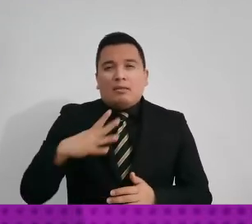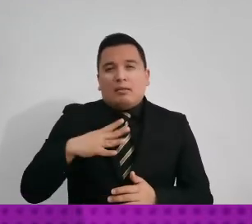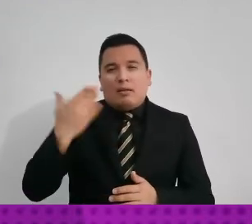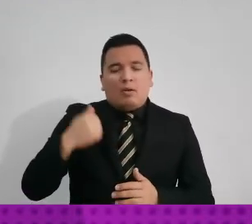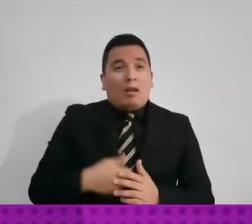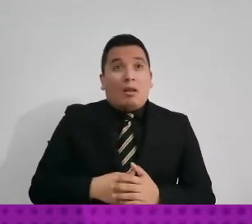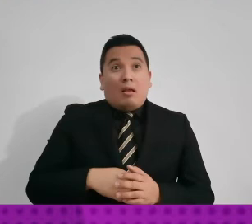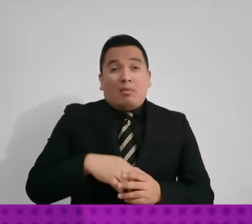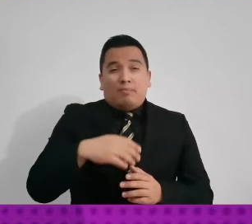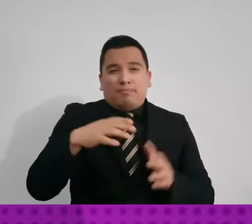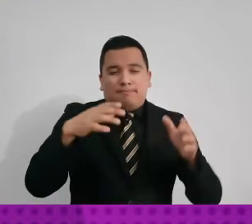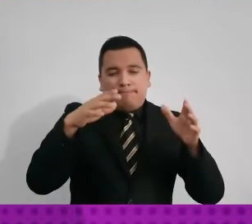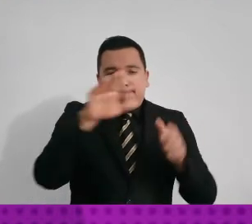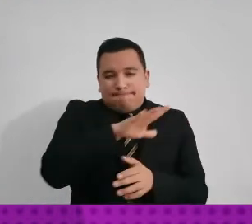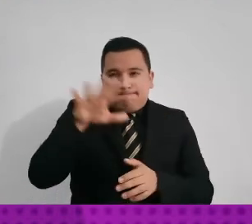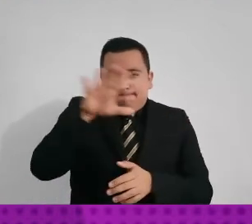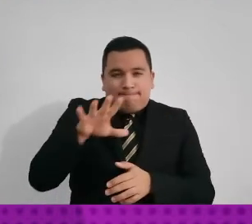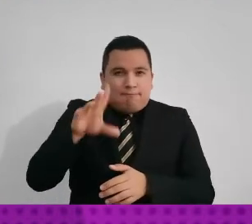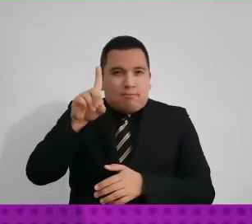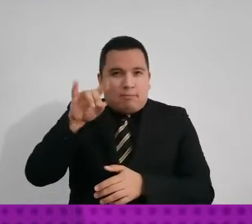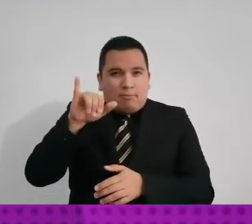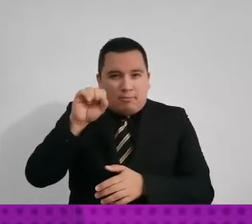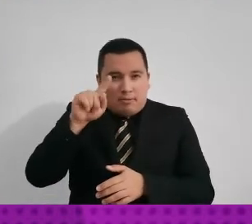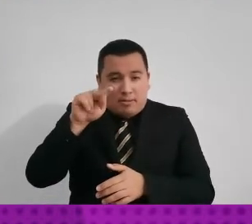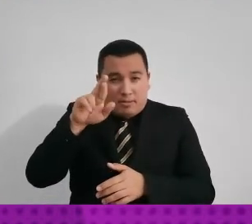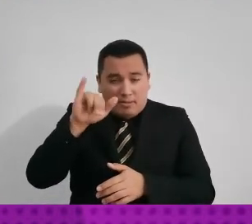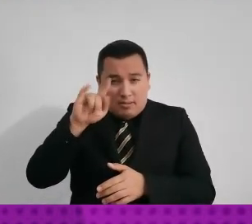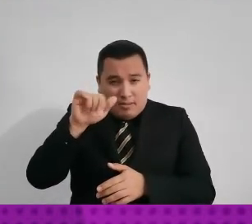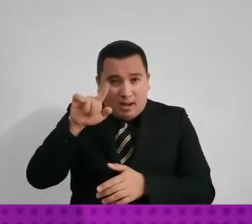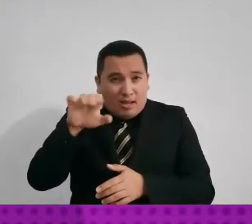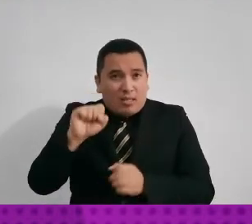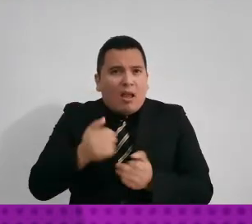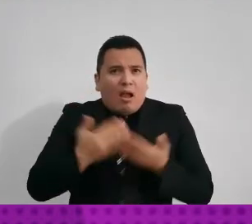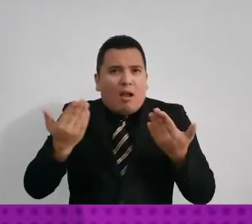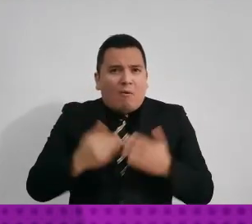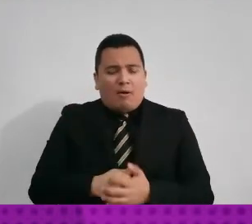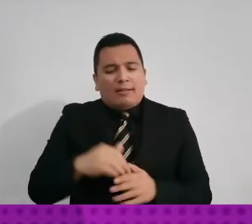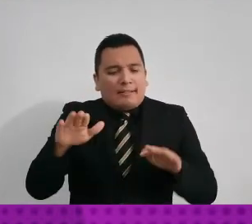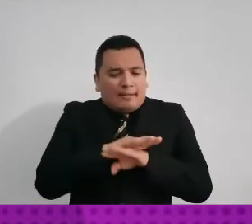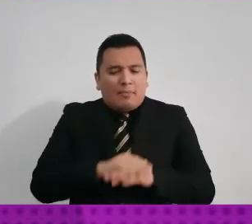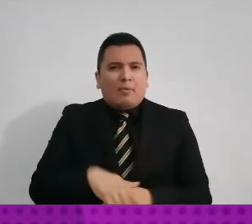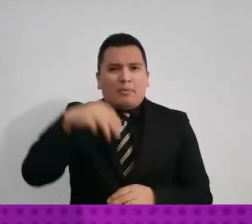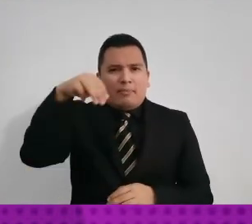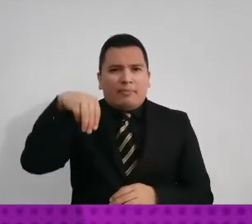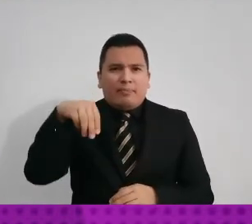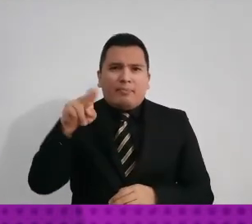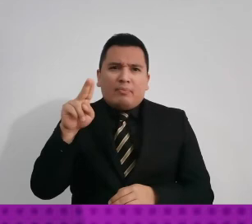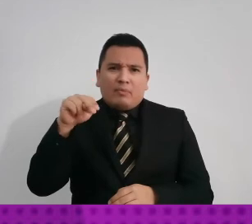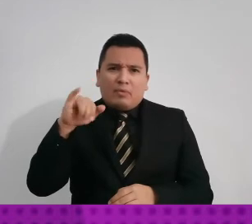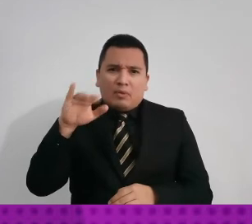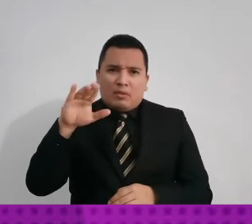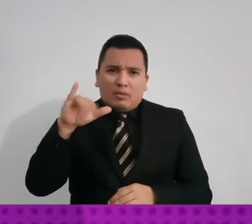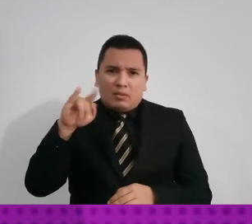cómputos distritales, ahora van a ser cómputos municipales. Y nos podría platicar un poquito brevemente, señor